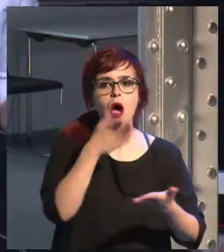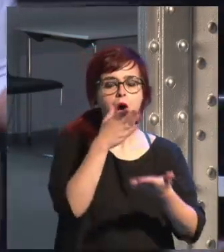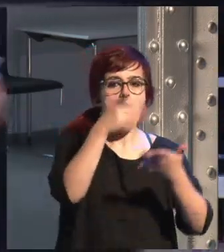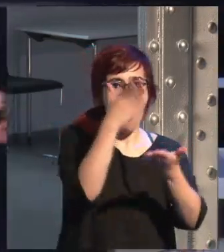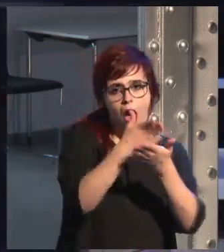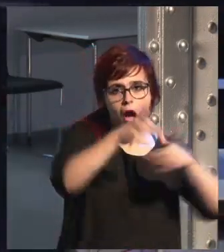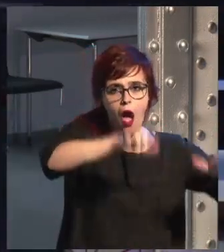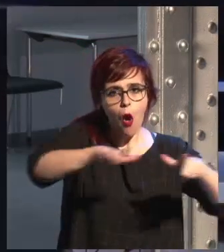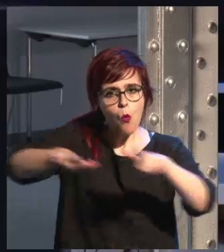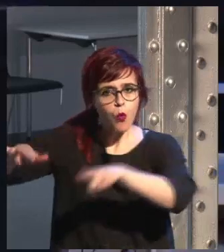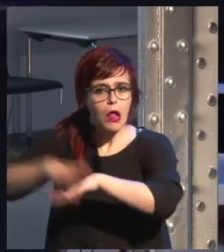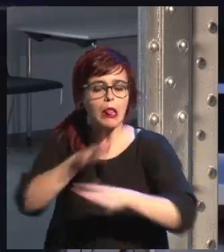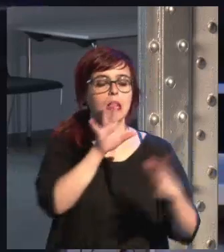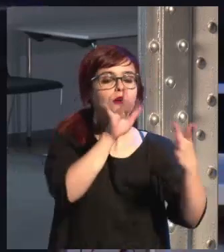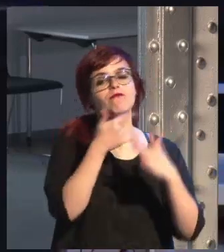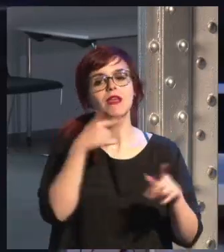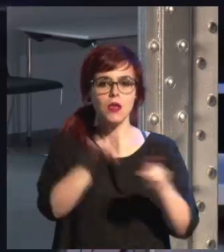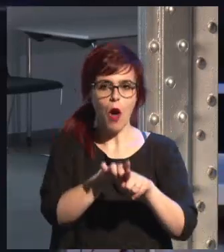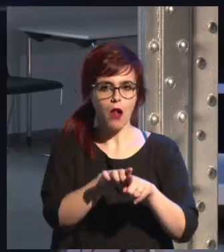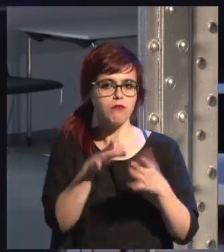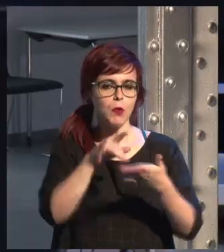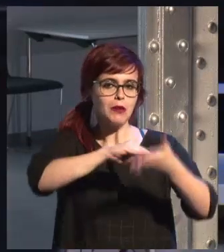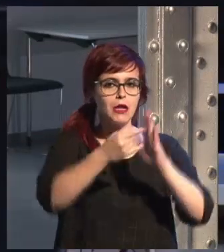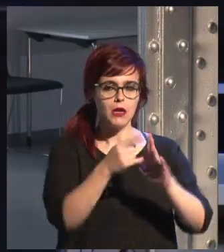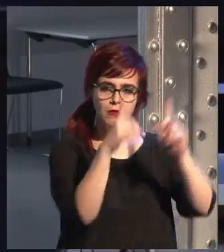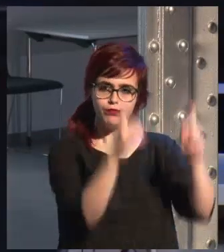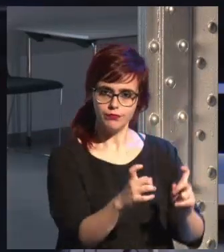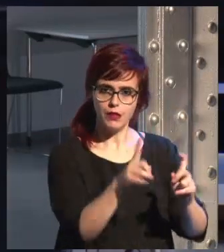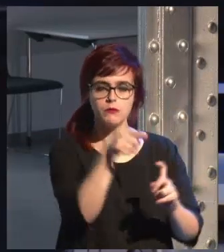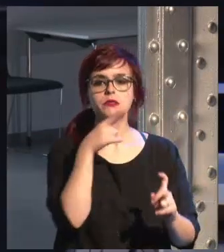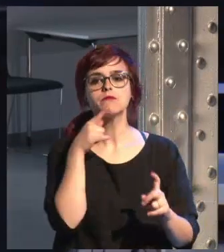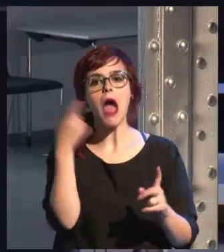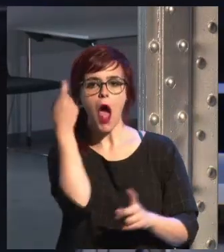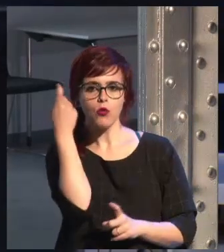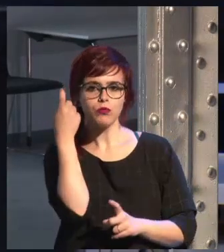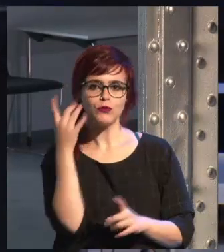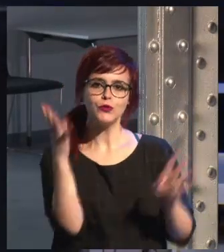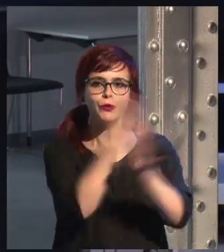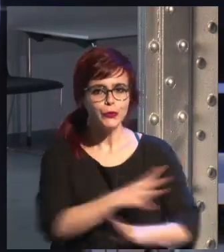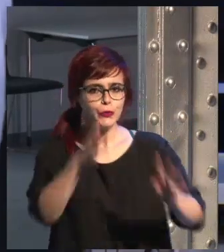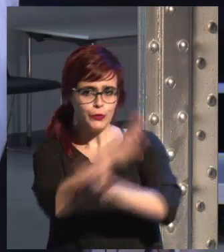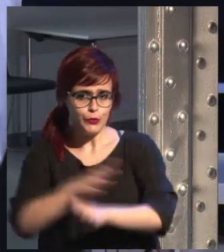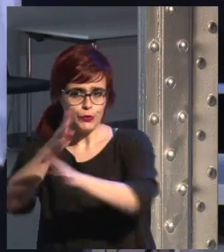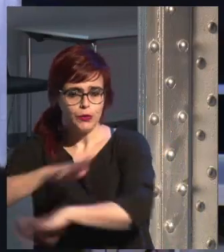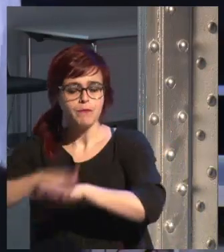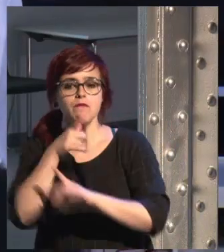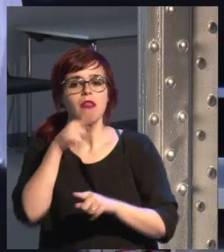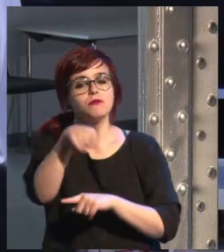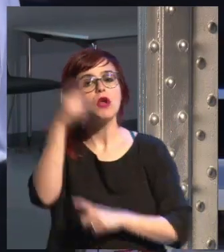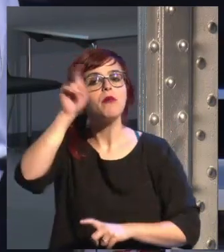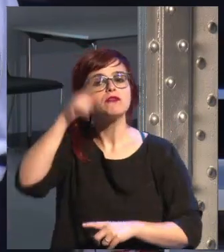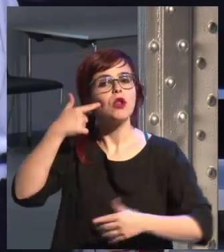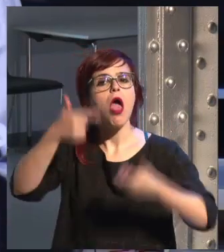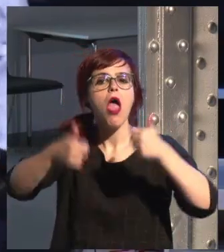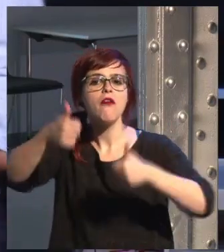ya a continuación, al día siguiente, por ejemplo, pues el profesor evaluaría o consolidaría esos conocimientos. ¿Vale? La idea es,